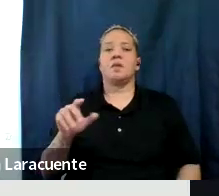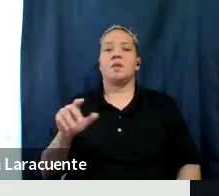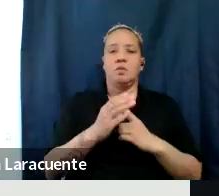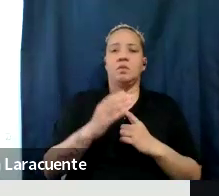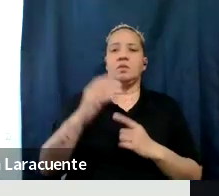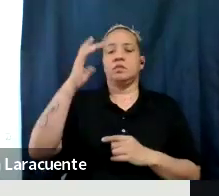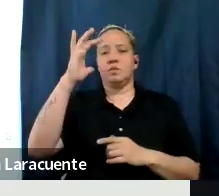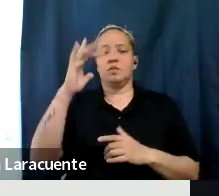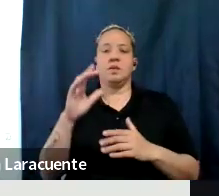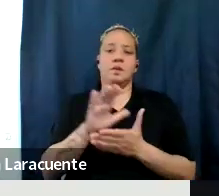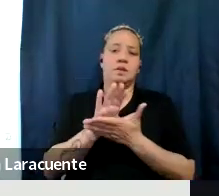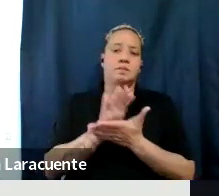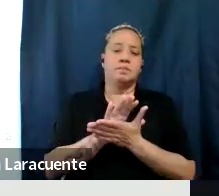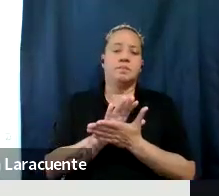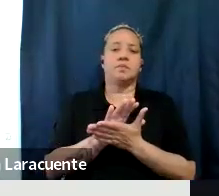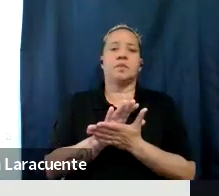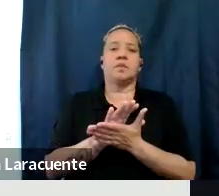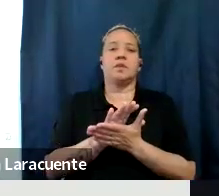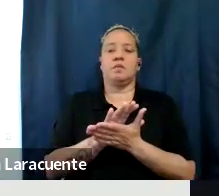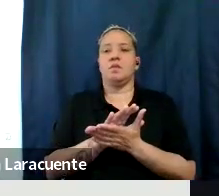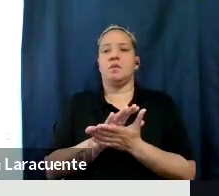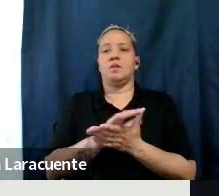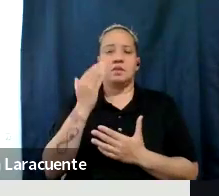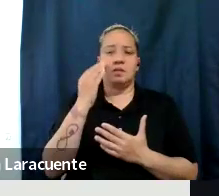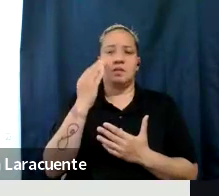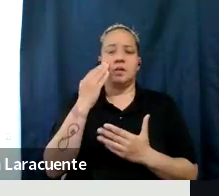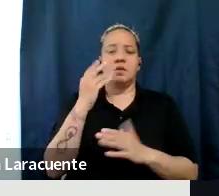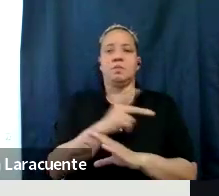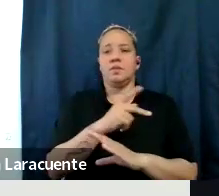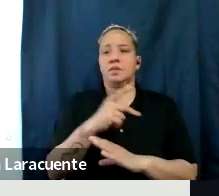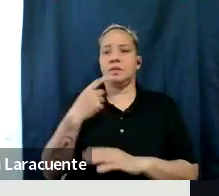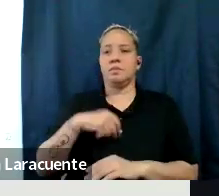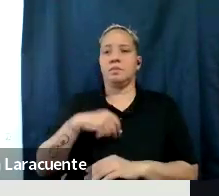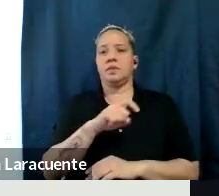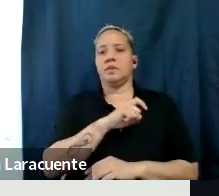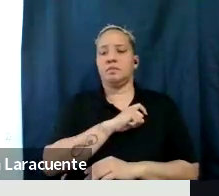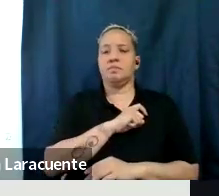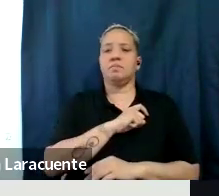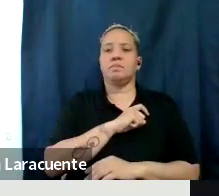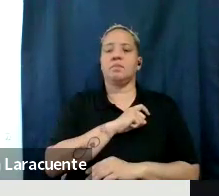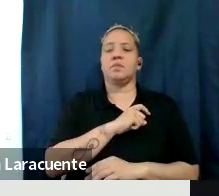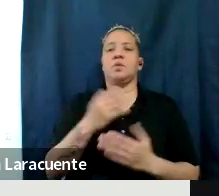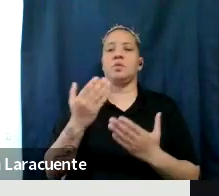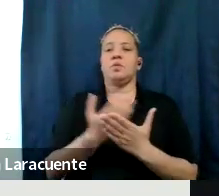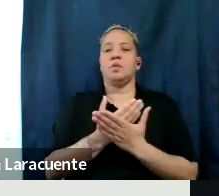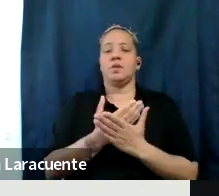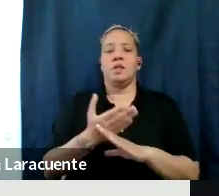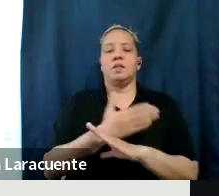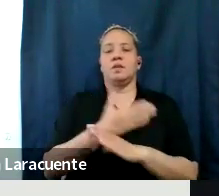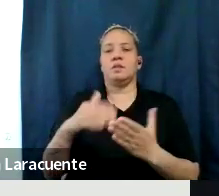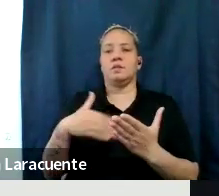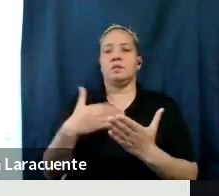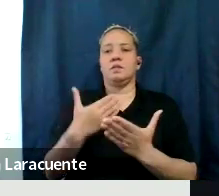académicas, estaban sin duda familiarizados con la poesía española contemporánea antes de la llegada del